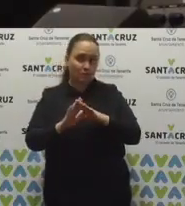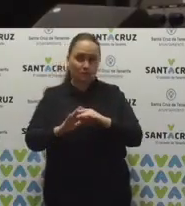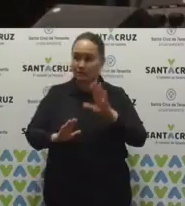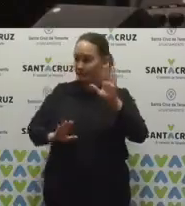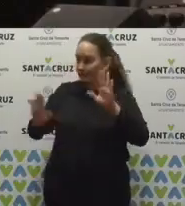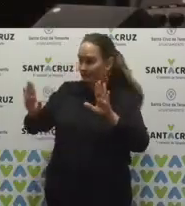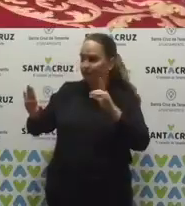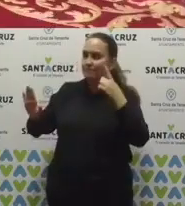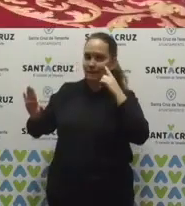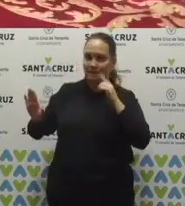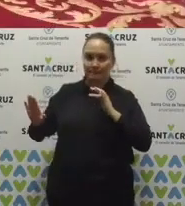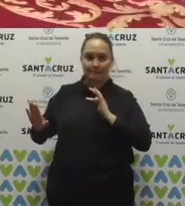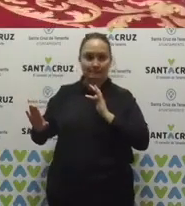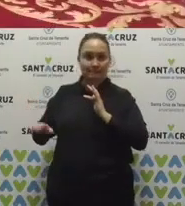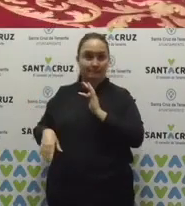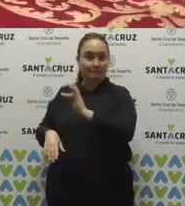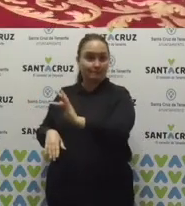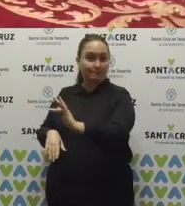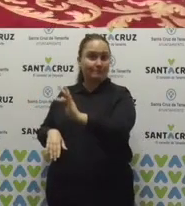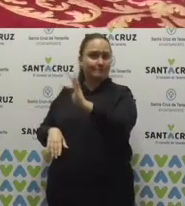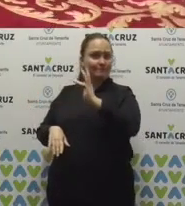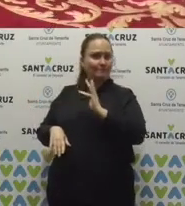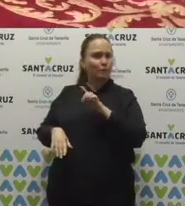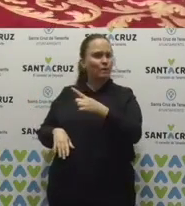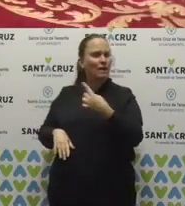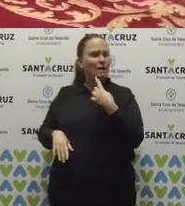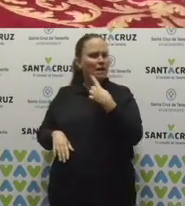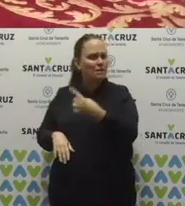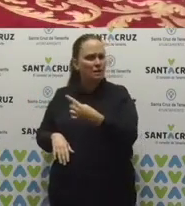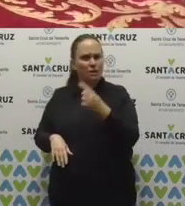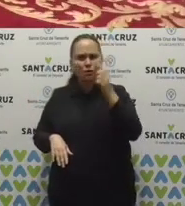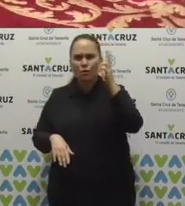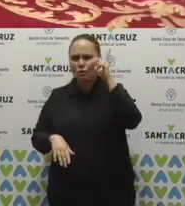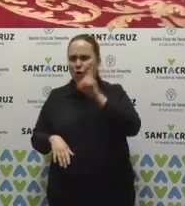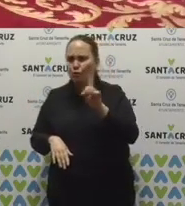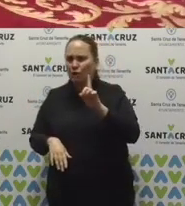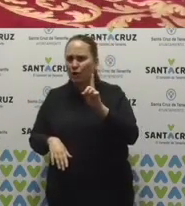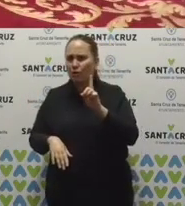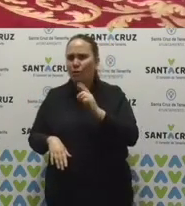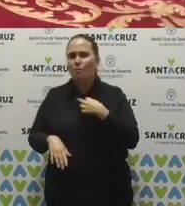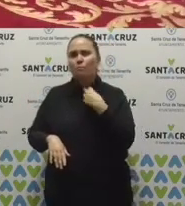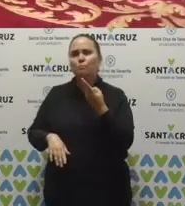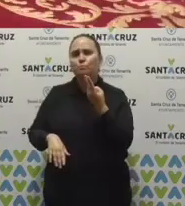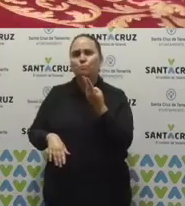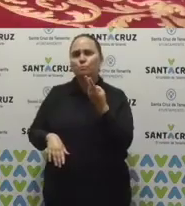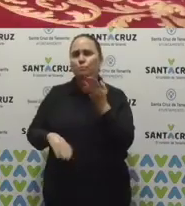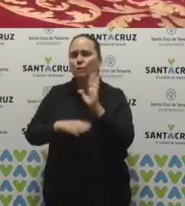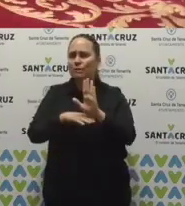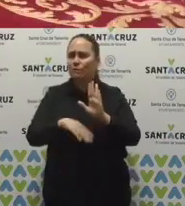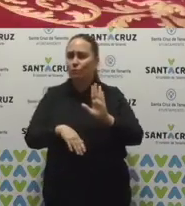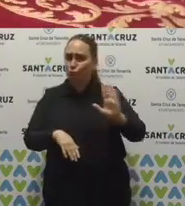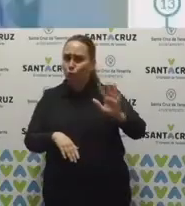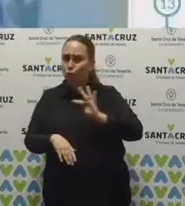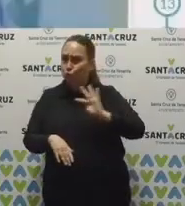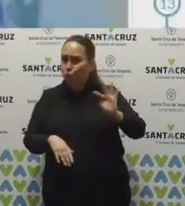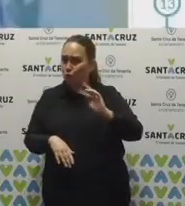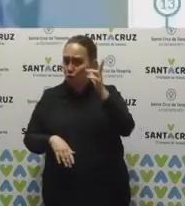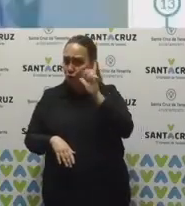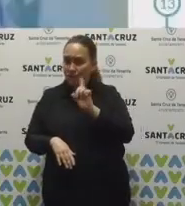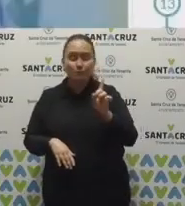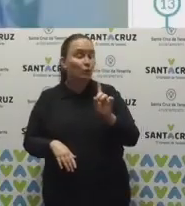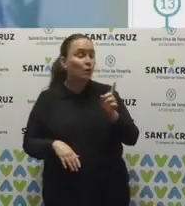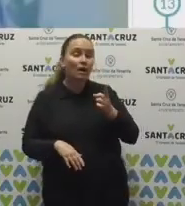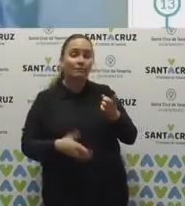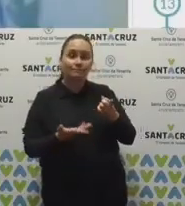antes de retirar la palabra lo que usted ha dicho es que no he escuchado un turno de un por trabajo no me escuchaba bien hagan juan